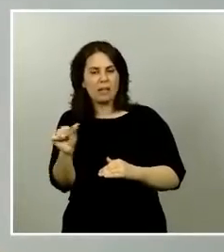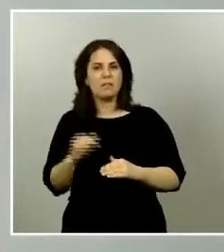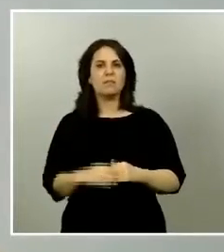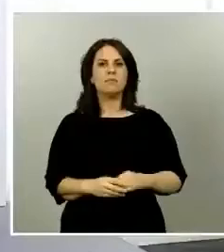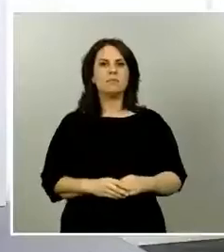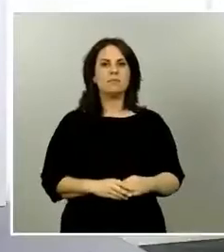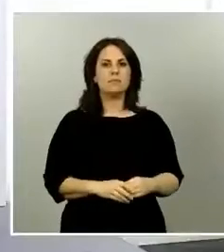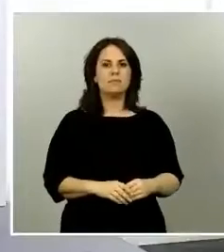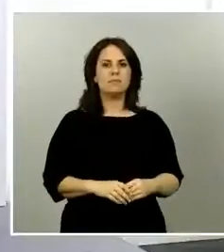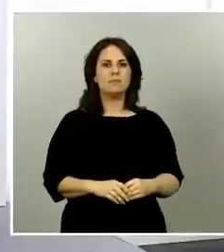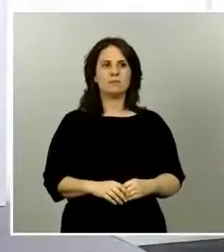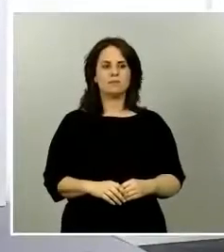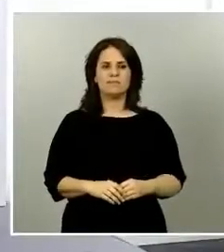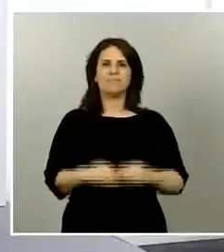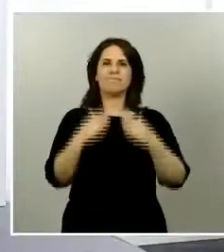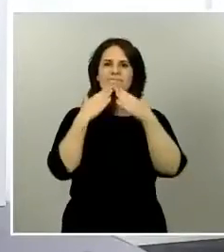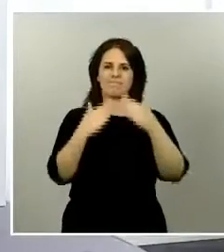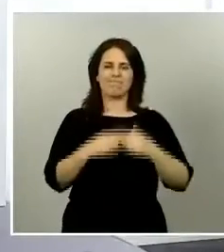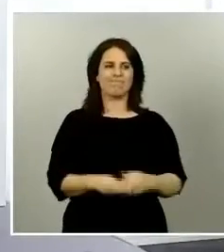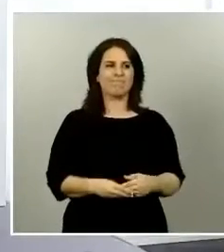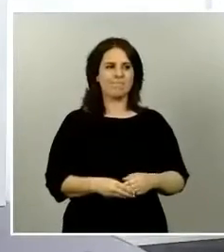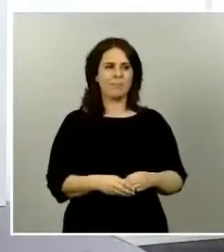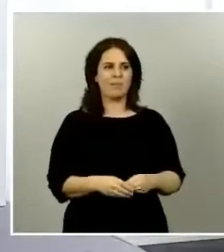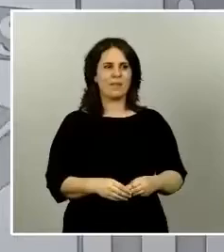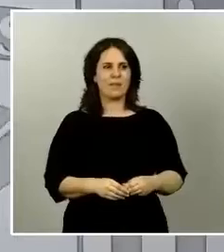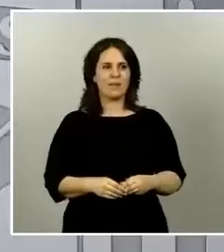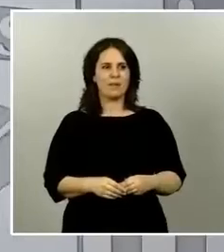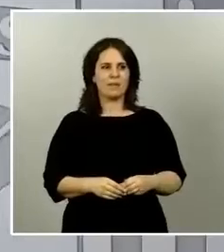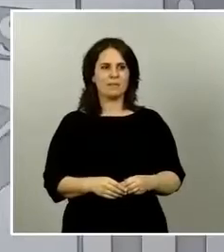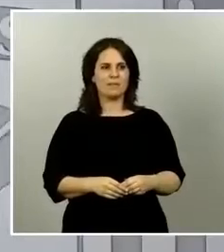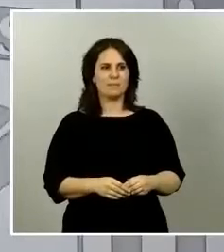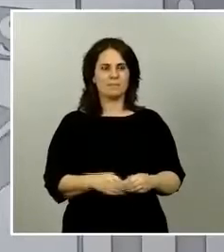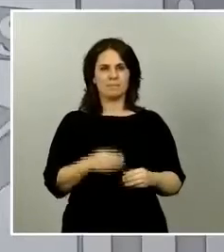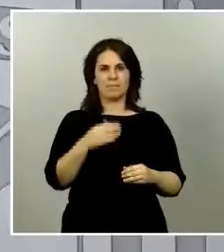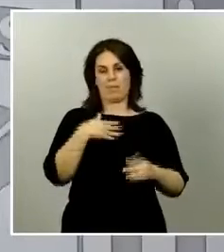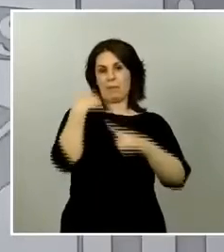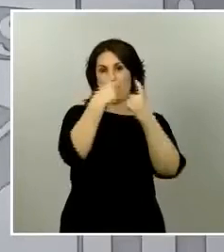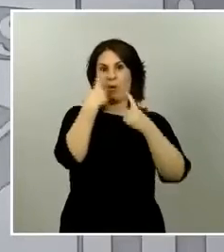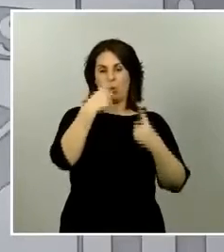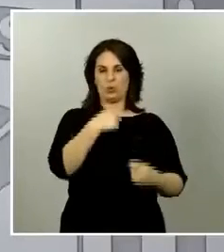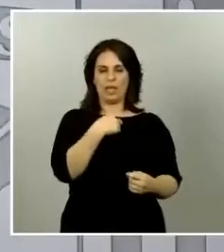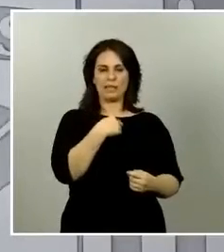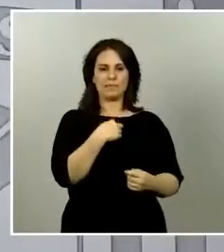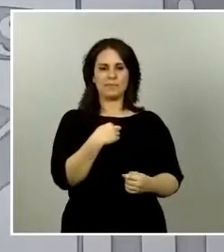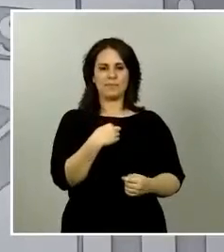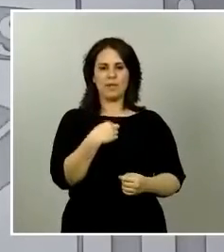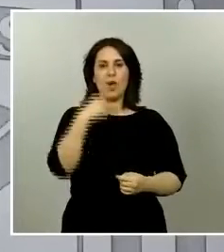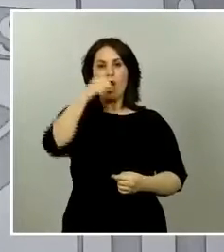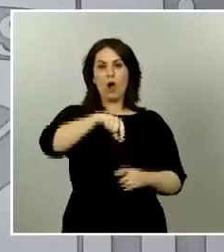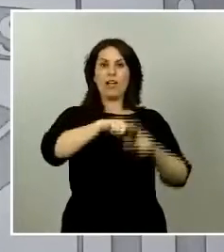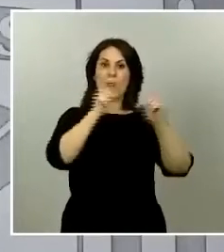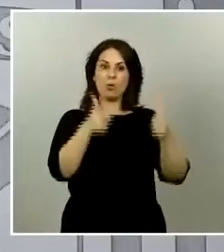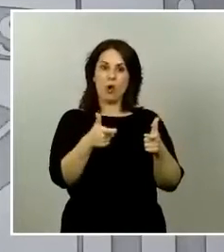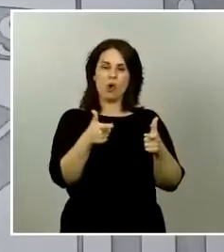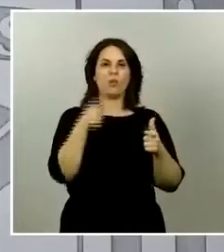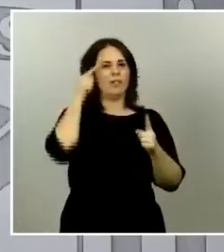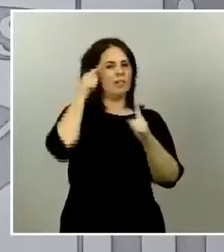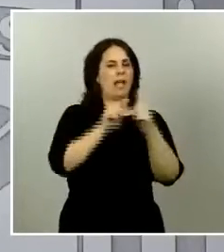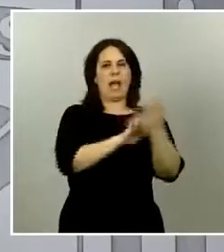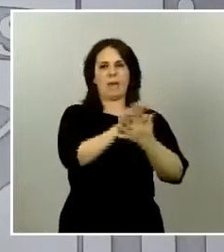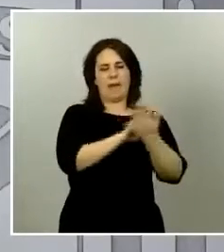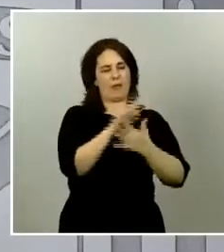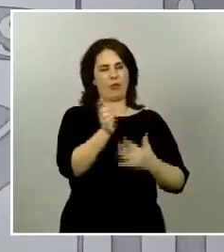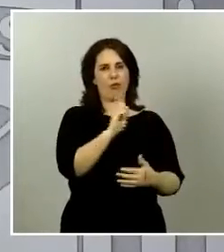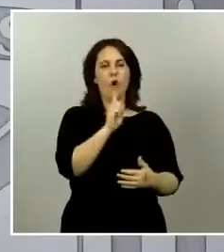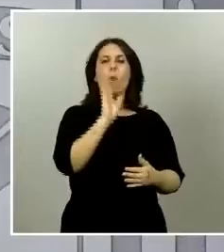estudiando el Ministerio de Sanidad reducirlo a una sola semana? Muchas gracias. Gracias, Nerea. En relación con lo que me plantea,